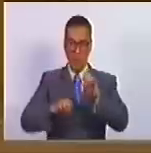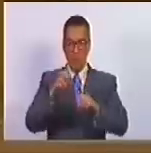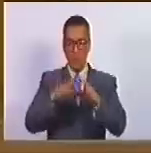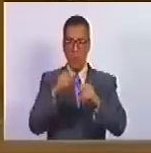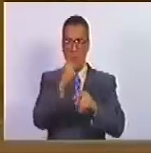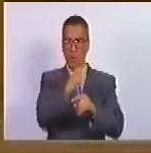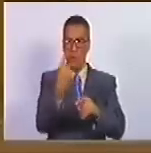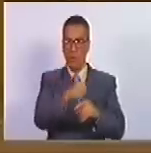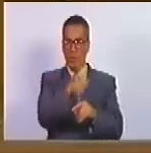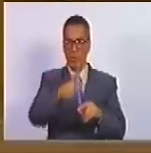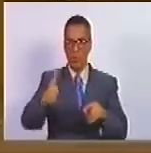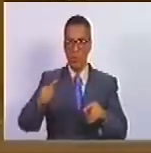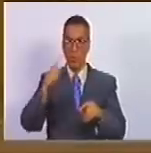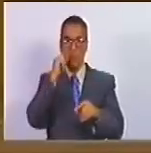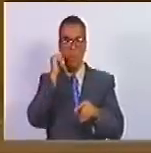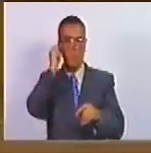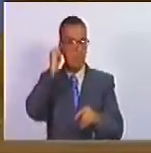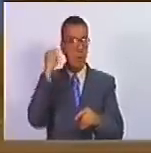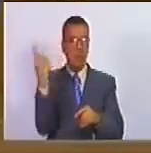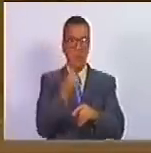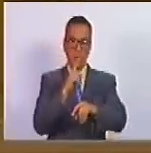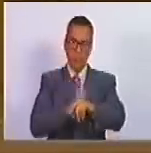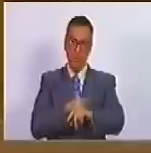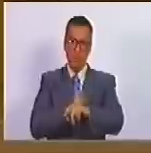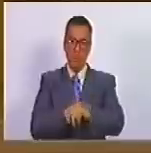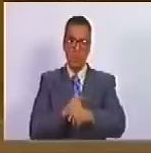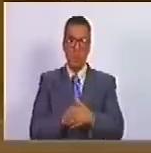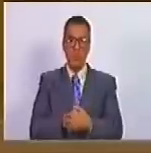postulados y postuladas que